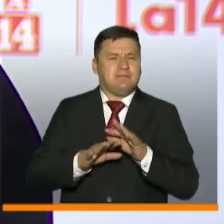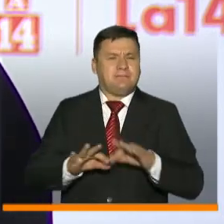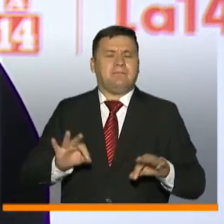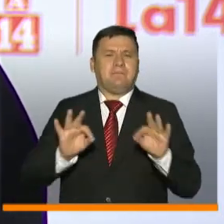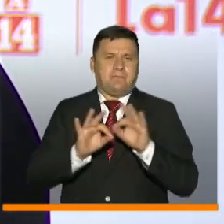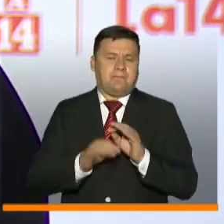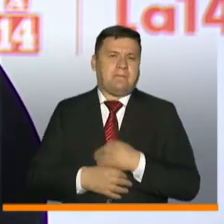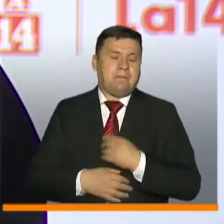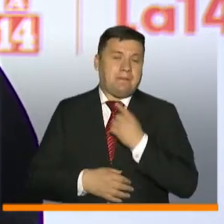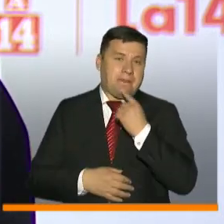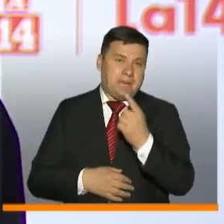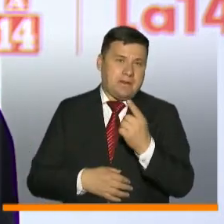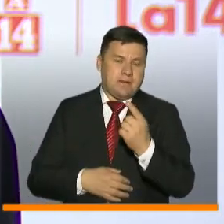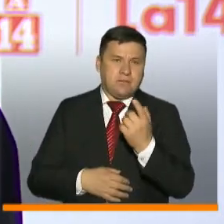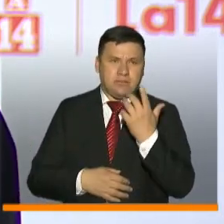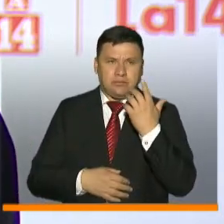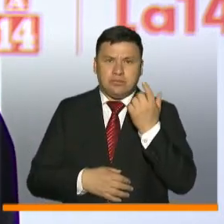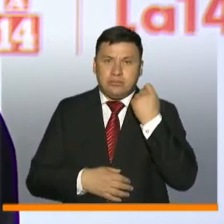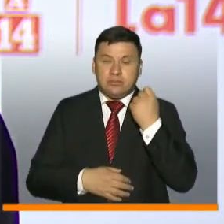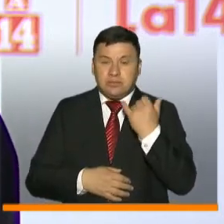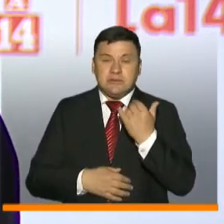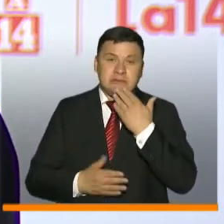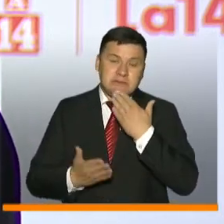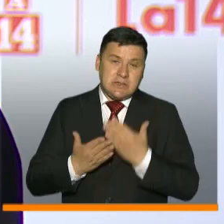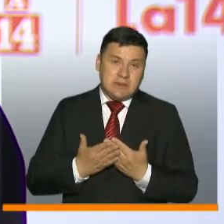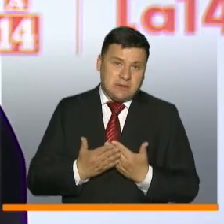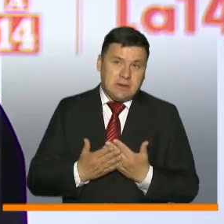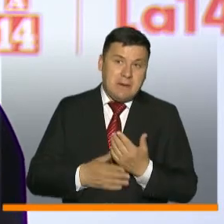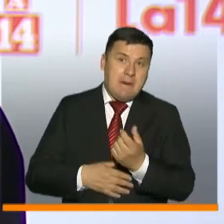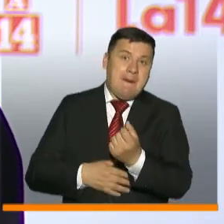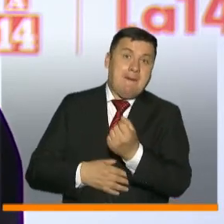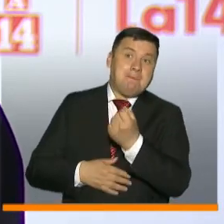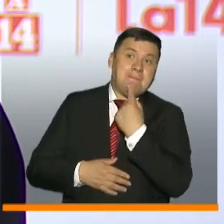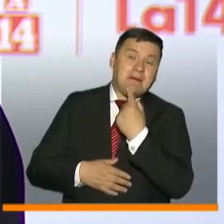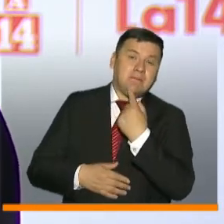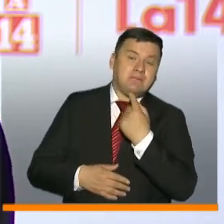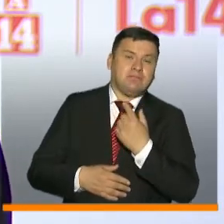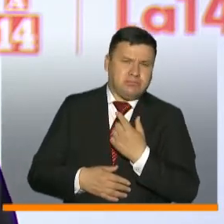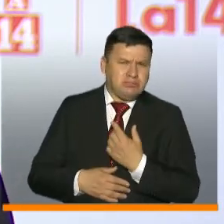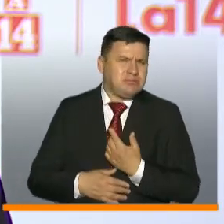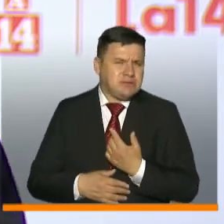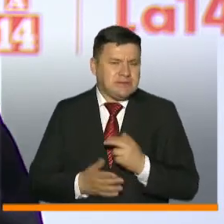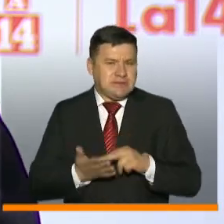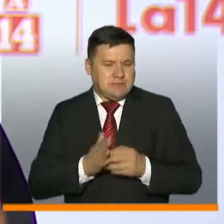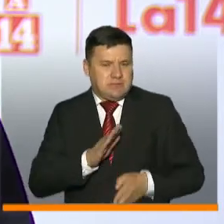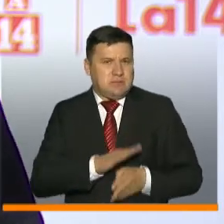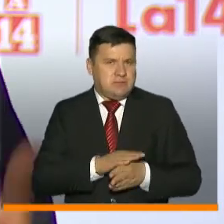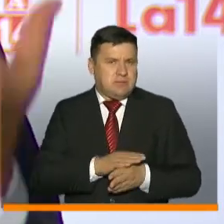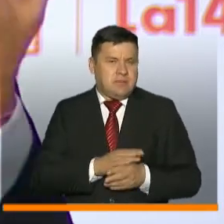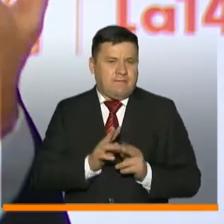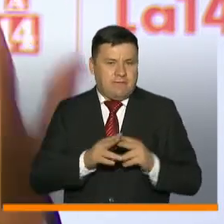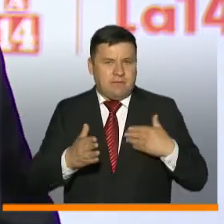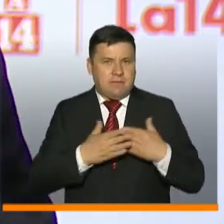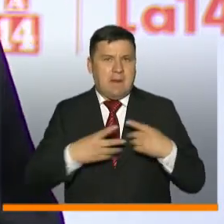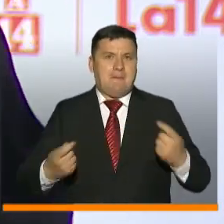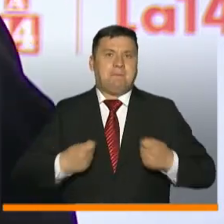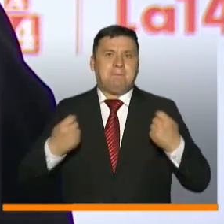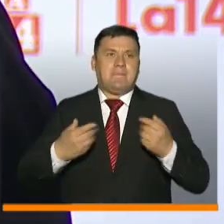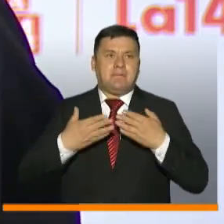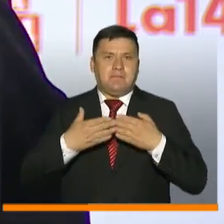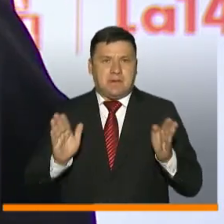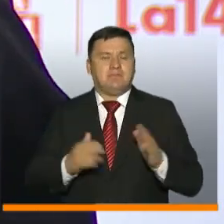siempre, como lo mencionamos hace un momento, gracias a la pregunta que nos hacían, esto sigue vigente, la campaña sigue